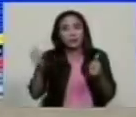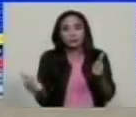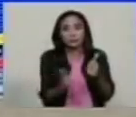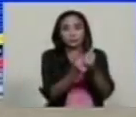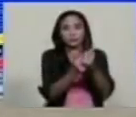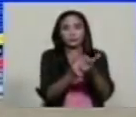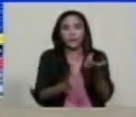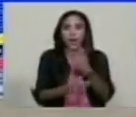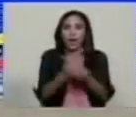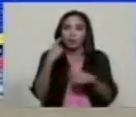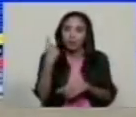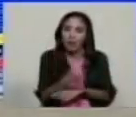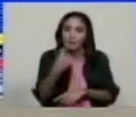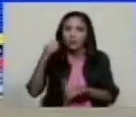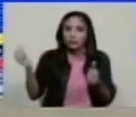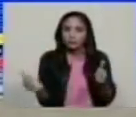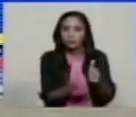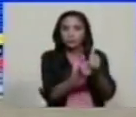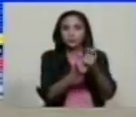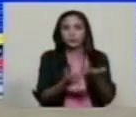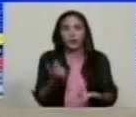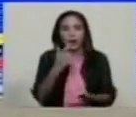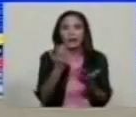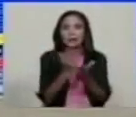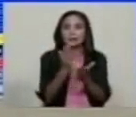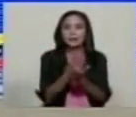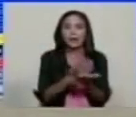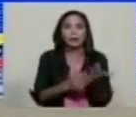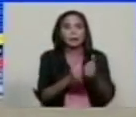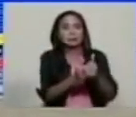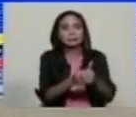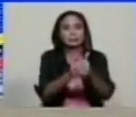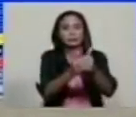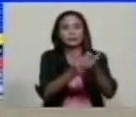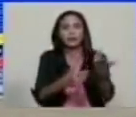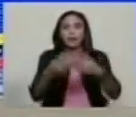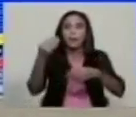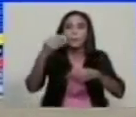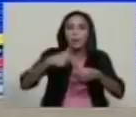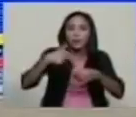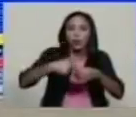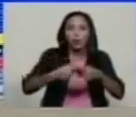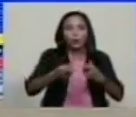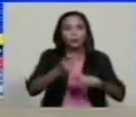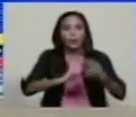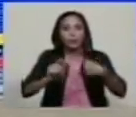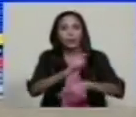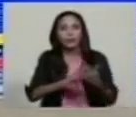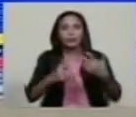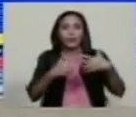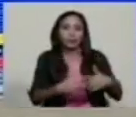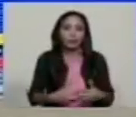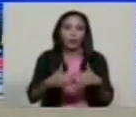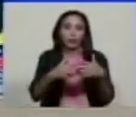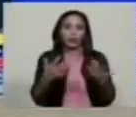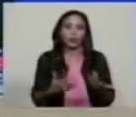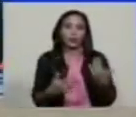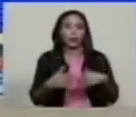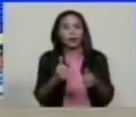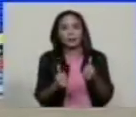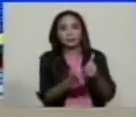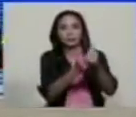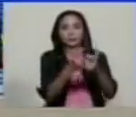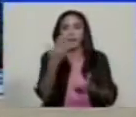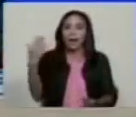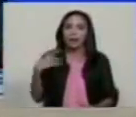y debe ser sustituido, el modelo dependiente, rentista, petrolero, capitalista, atrasado que Venezuela tuvo en 100